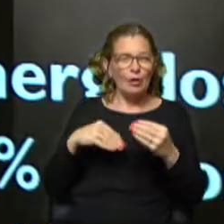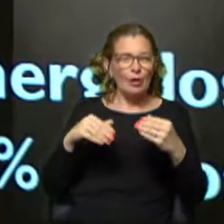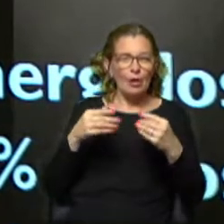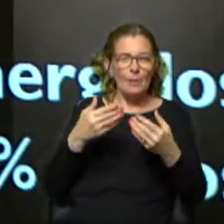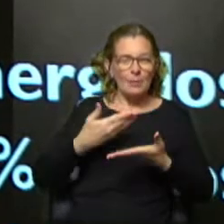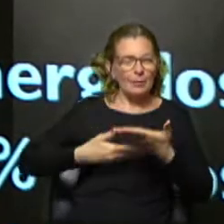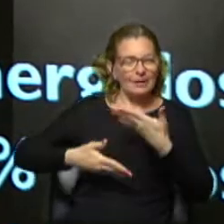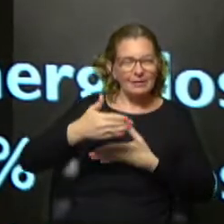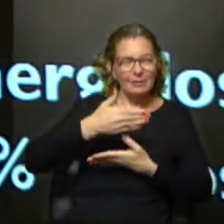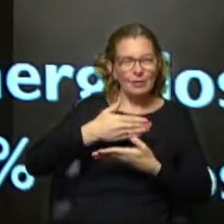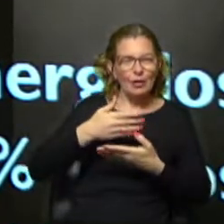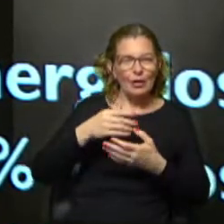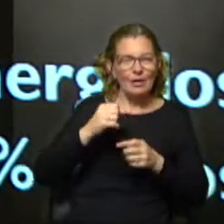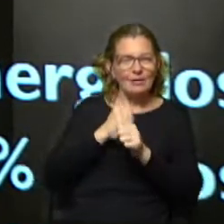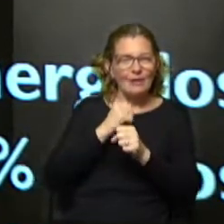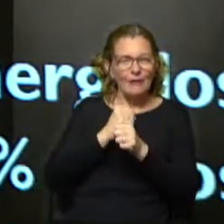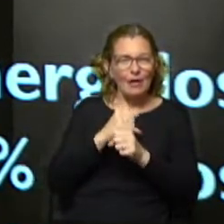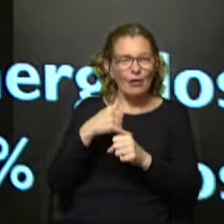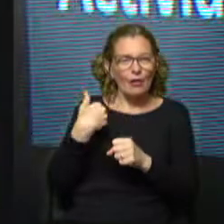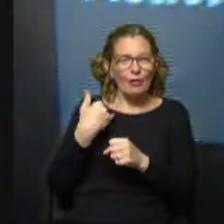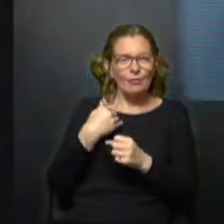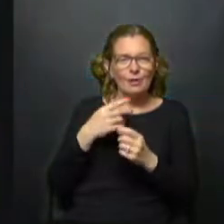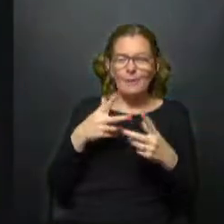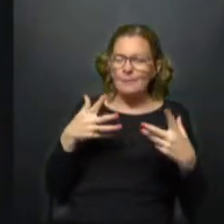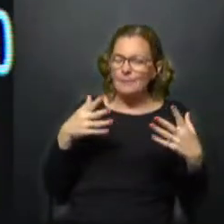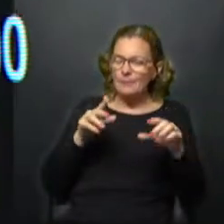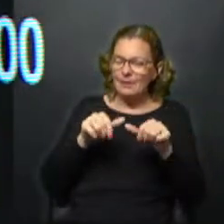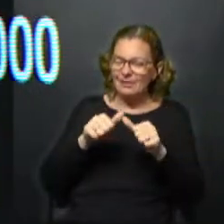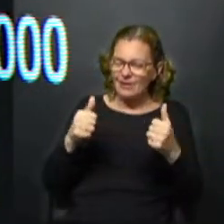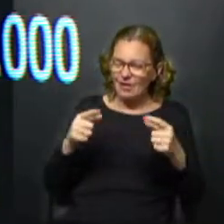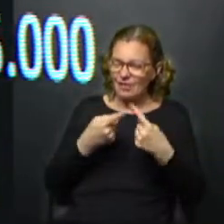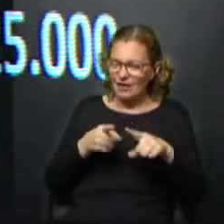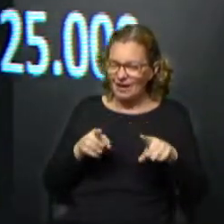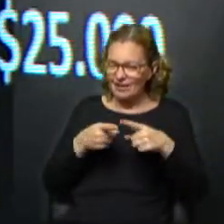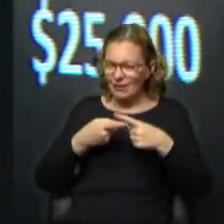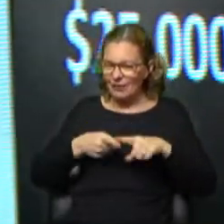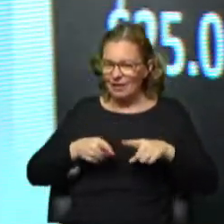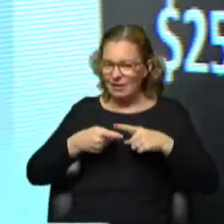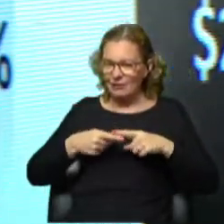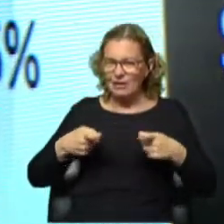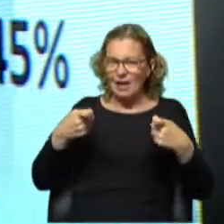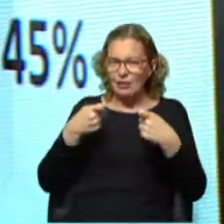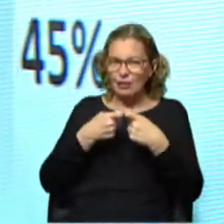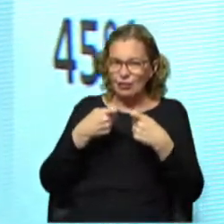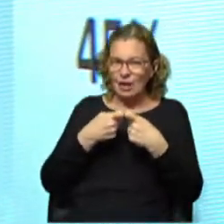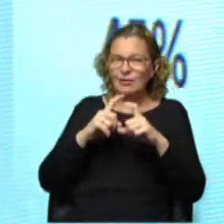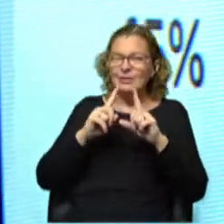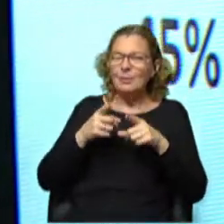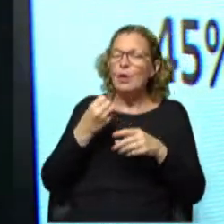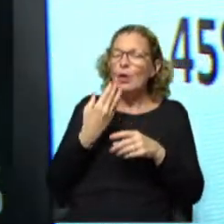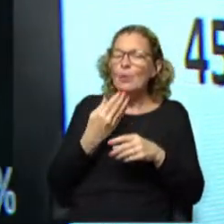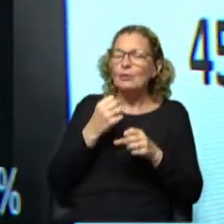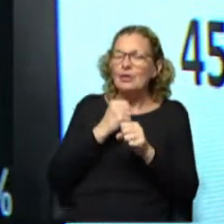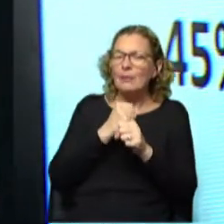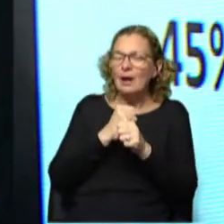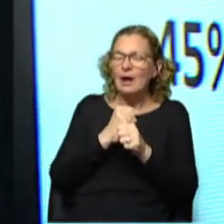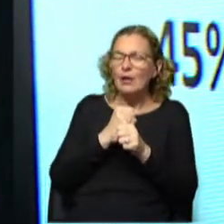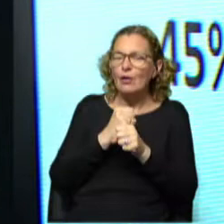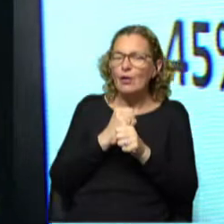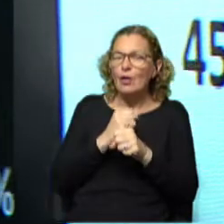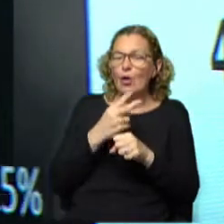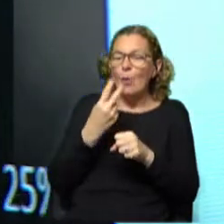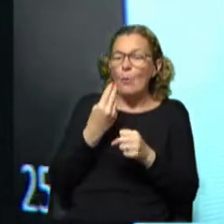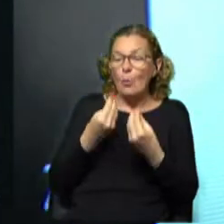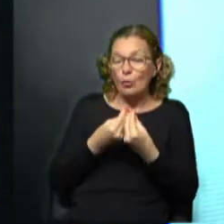laboral de los jóvenes Sí y estas mismas brechas se mantienen si analizamos dimensiones asociadas a la calidad del empleo que tiene que ver con el subempleo